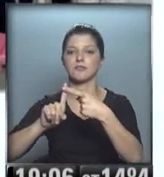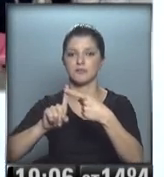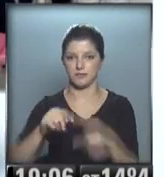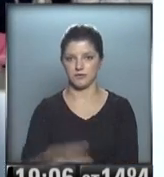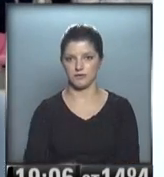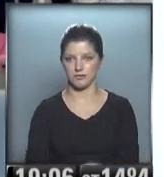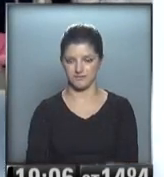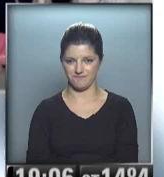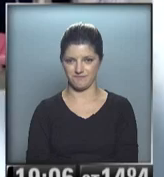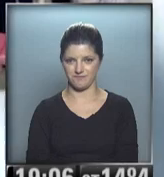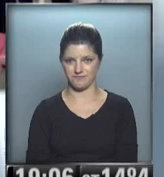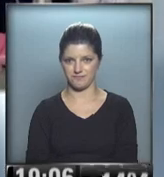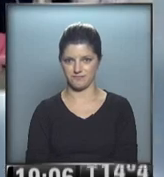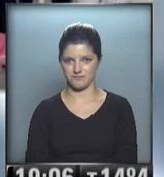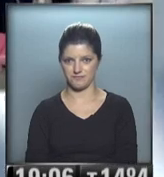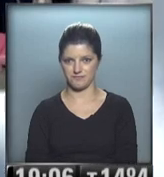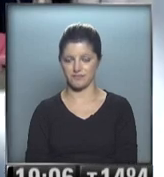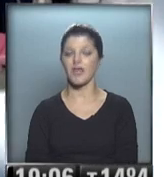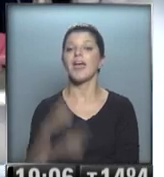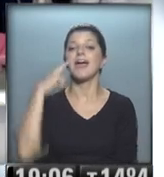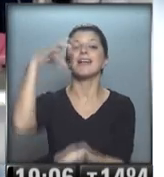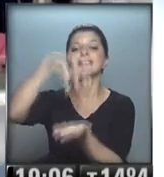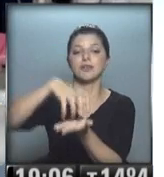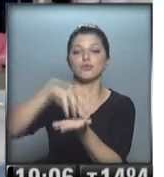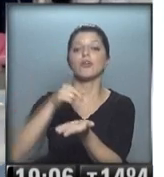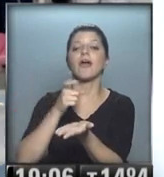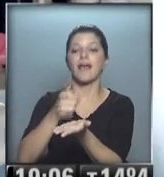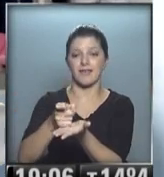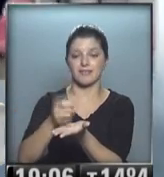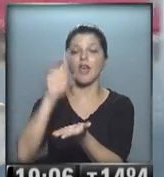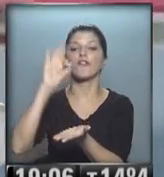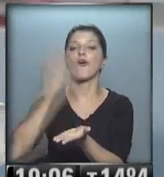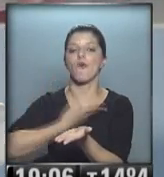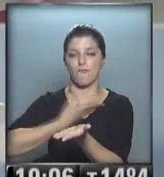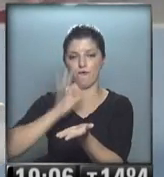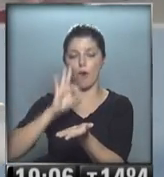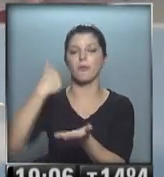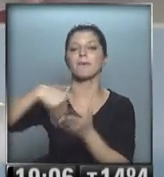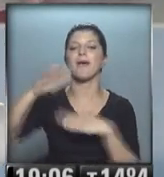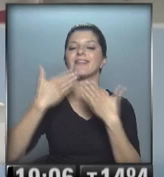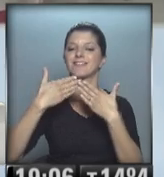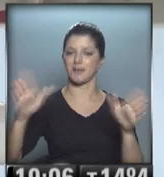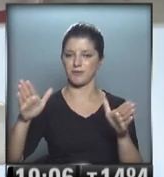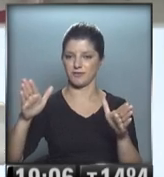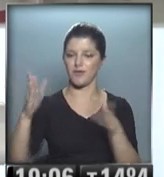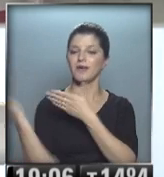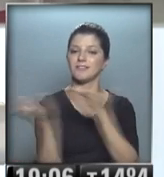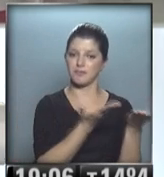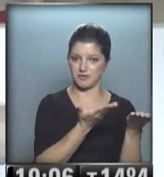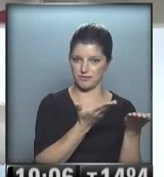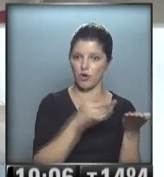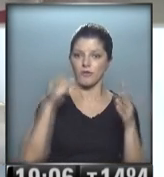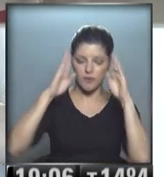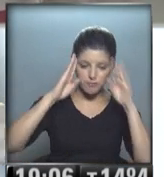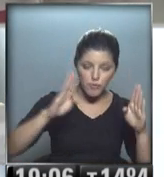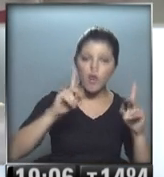Sí, Ángel Rofo. Vamos a tomar contacto con el Instituto de Oncología Ángel Rofo para presidir la inauguración del servicio PET Ciclotrón dedicado a tumores en